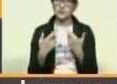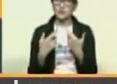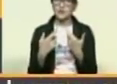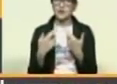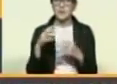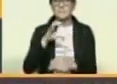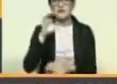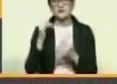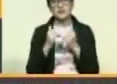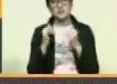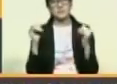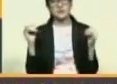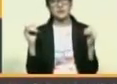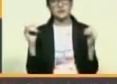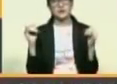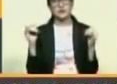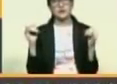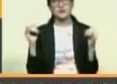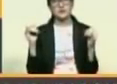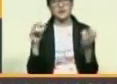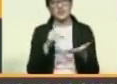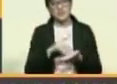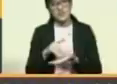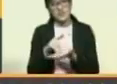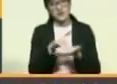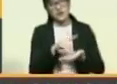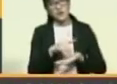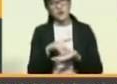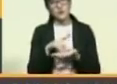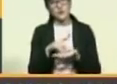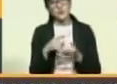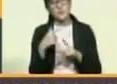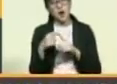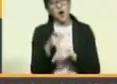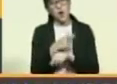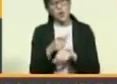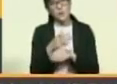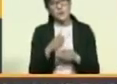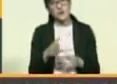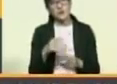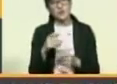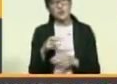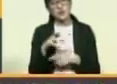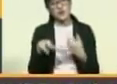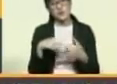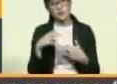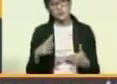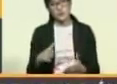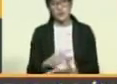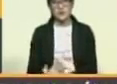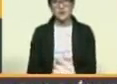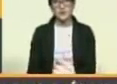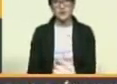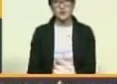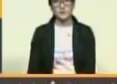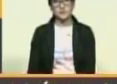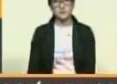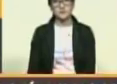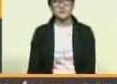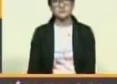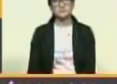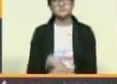países independientes, dignos, soberanos y los gobiernos revolucionarios del continente. Sobre el plan de la